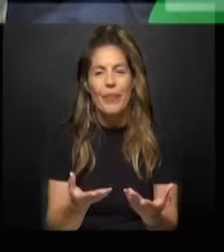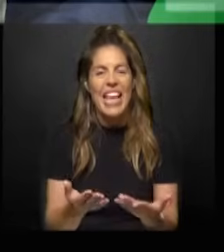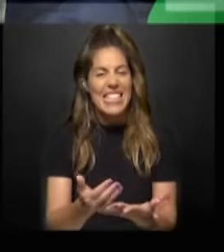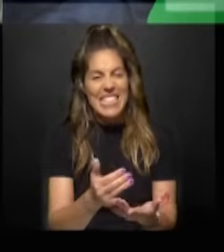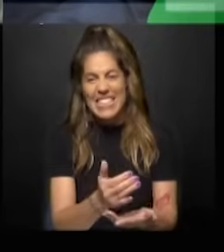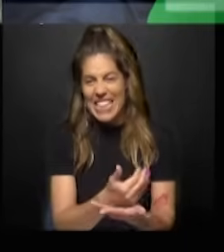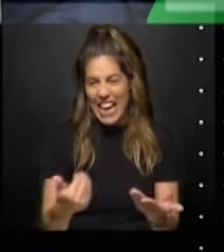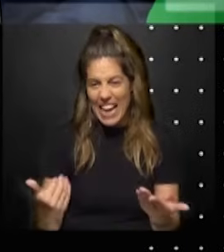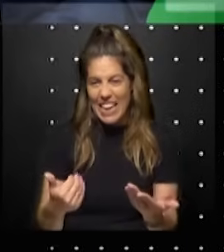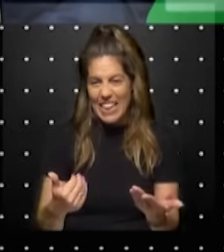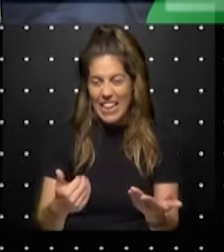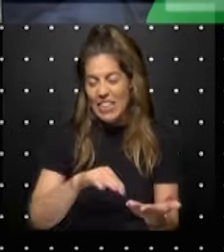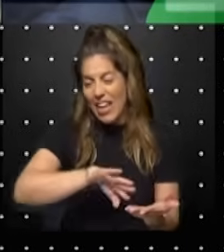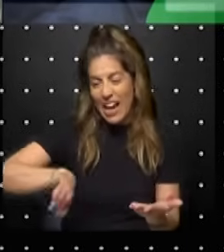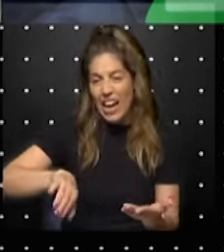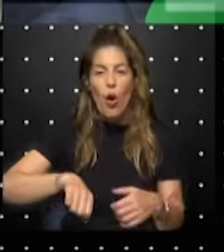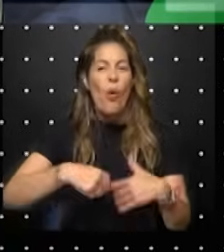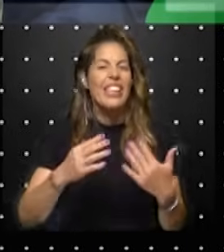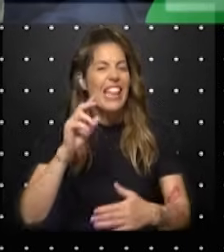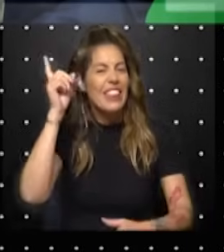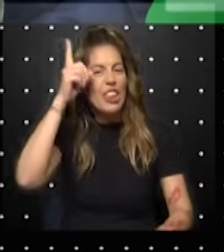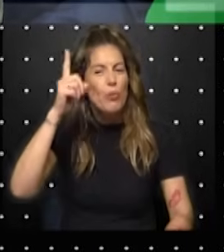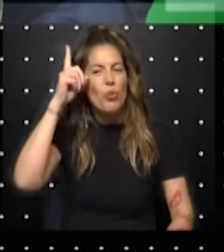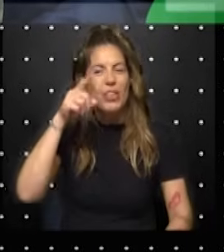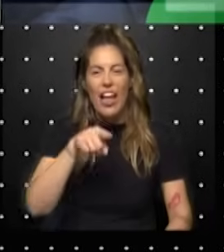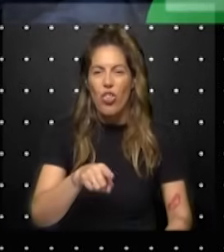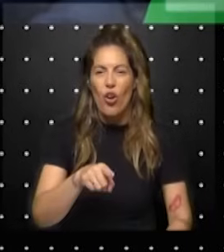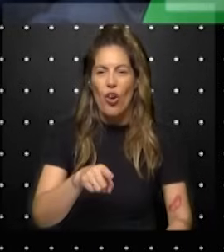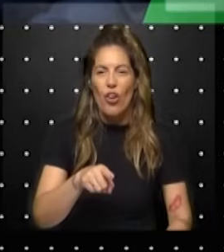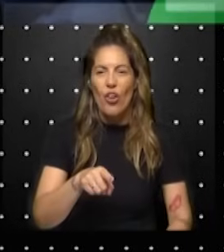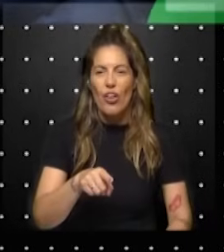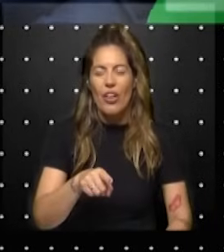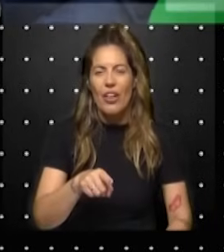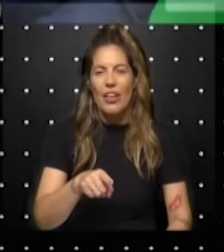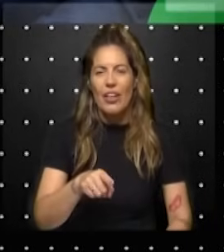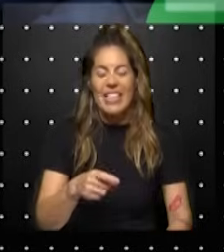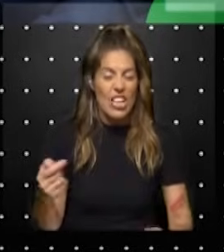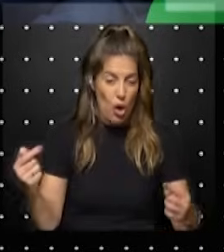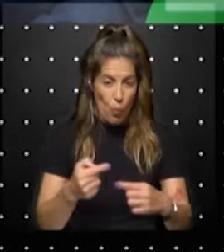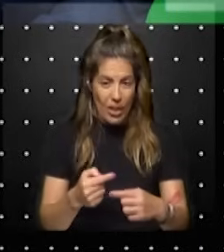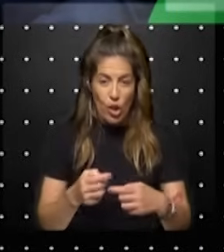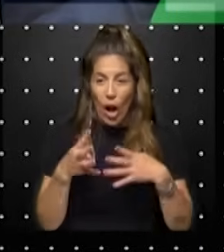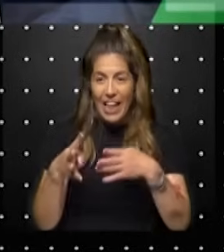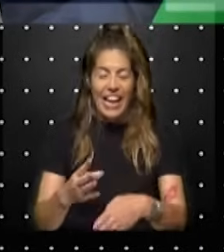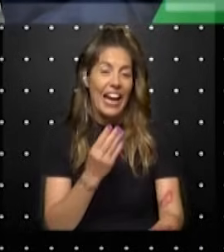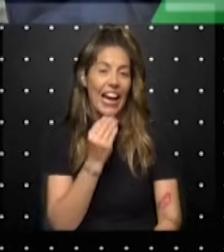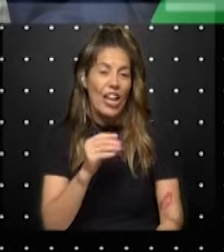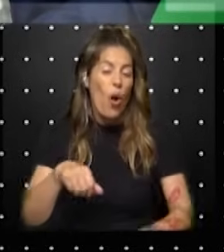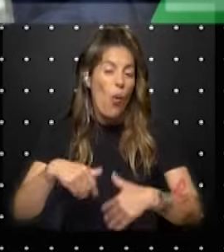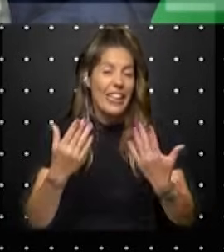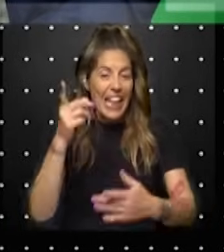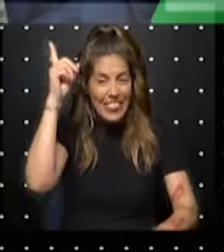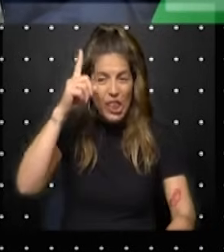sacar de su lugar a cualquier diputado que se haya opuesto a la guerra en Israel, cualquier diputado que